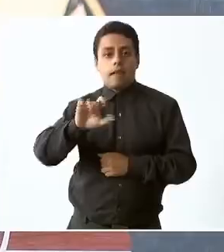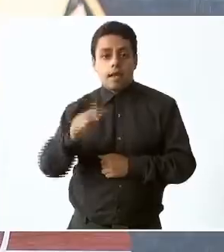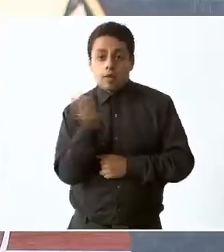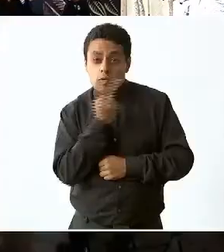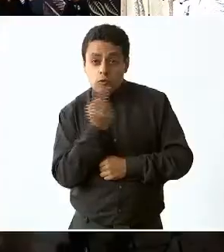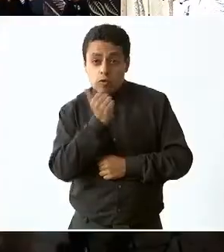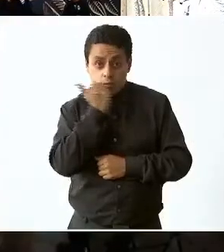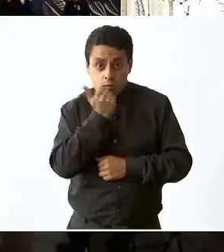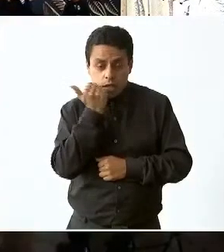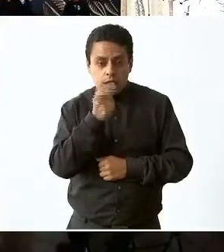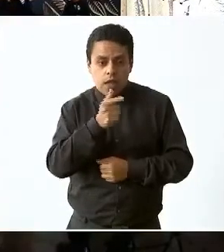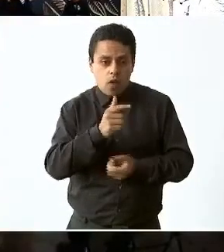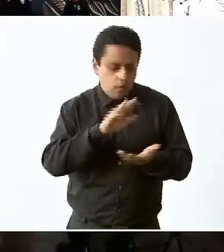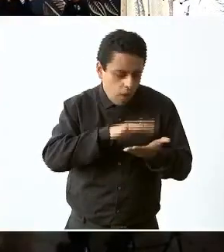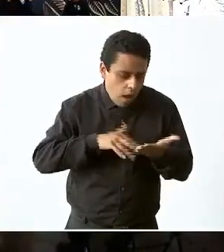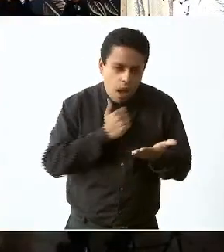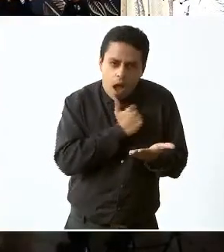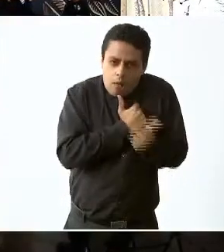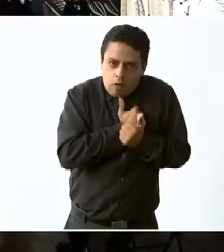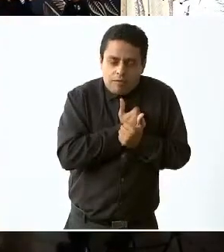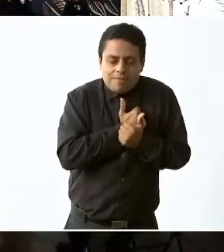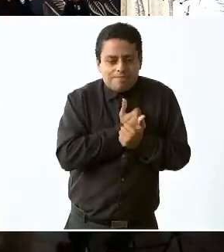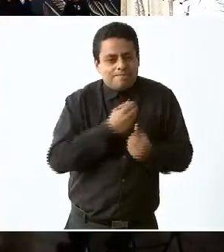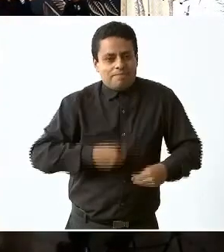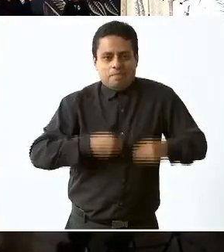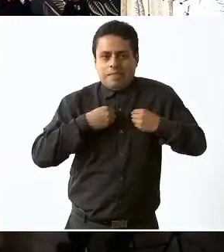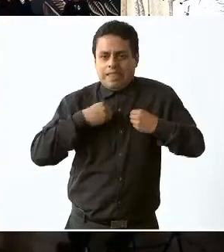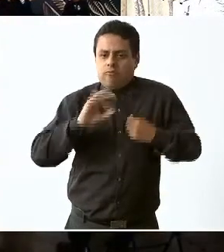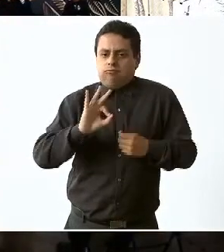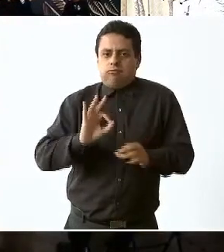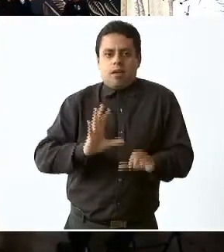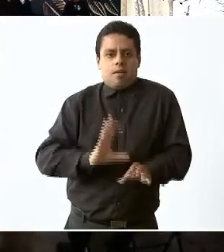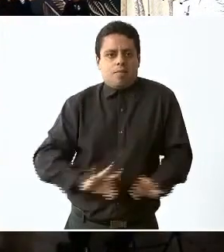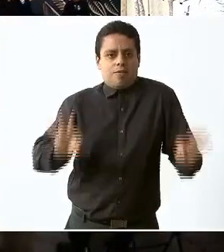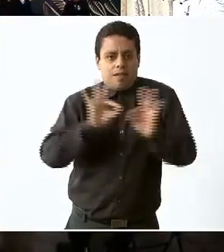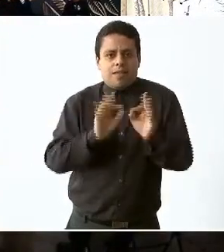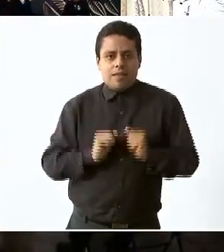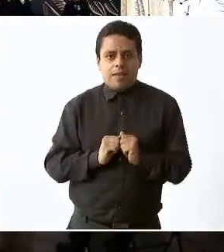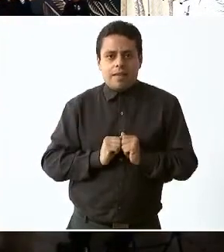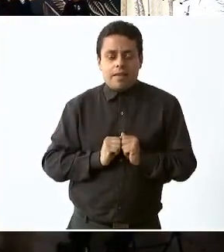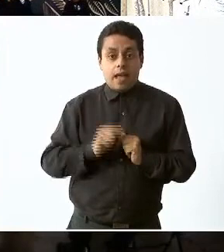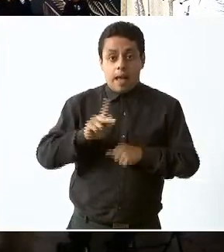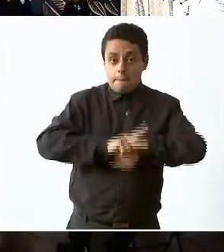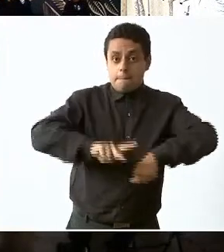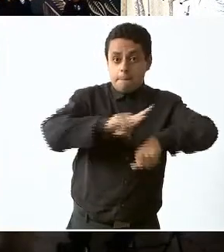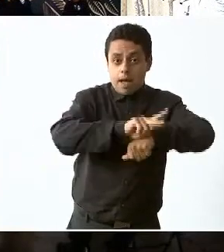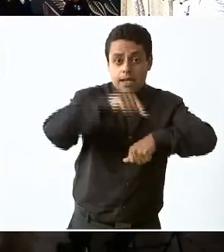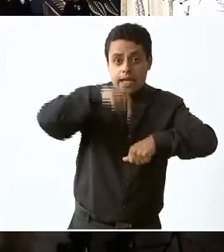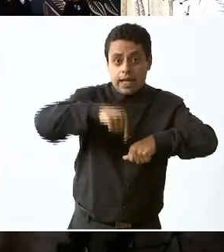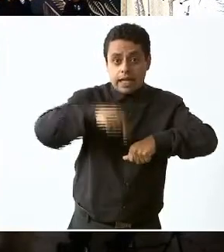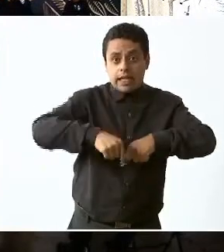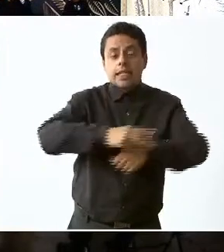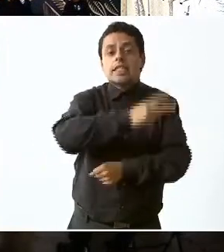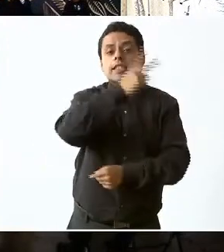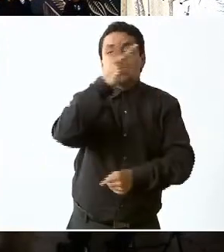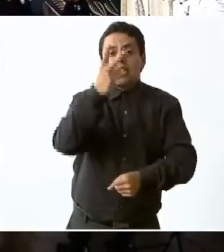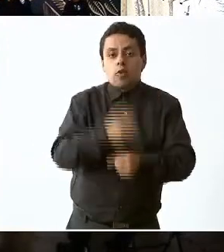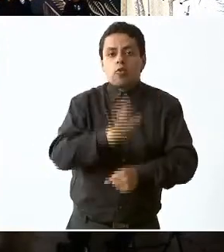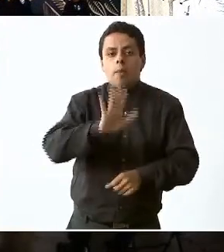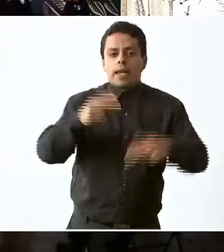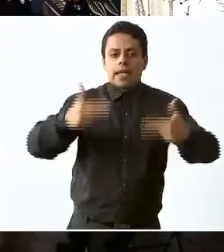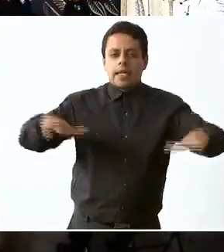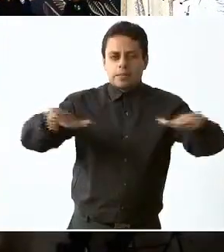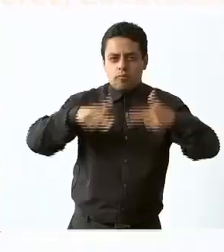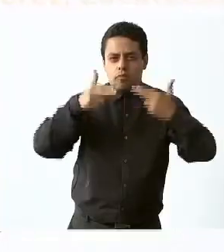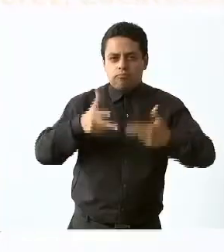su vida. El país entero hizo suyas las estrofas de lo que para muchos es un segundo himno nacional, La